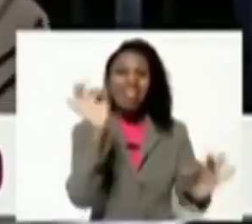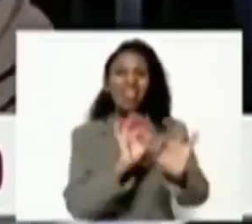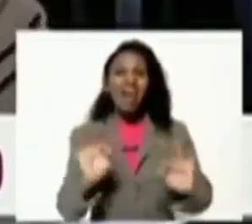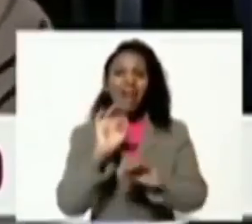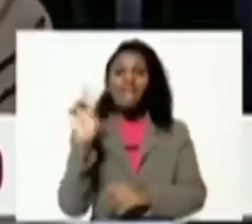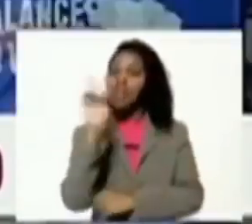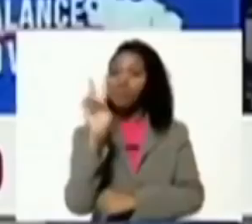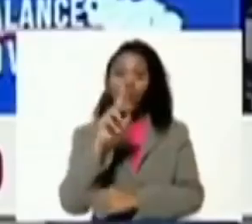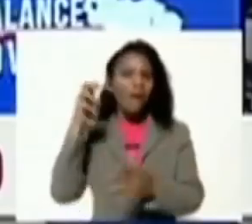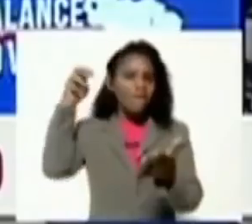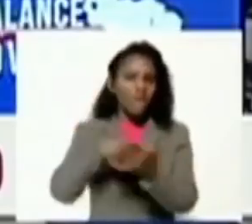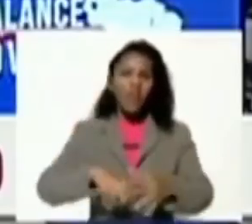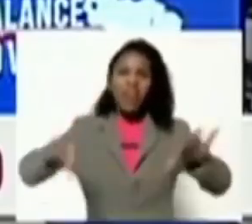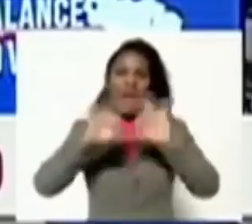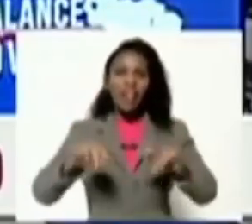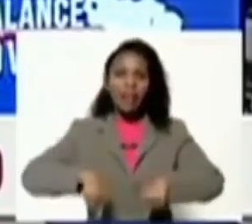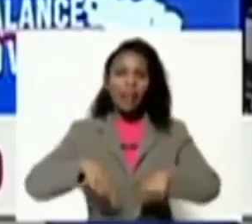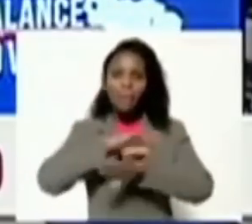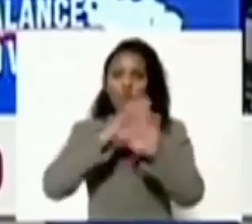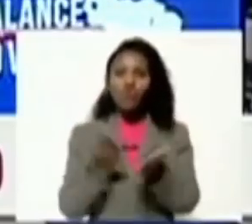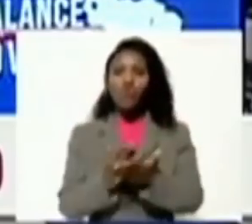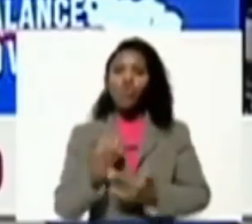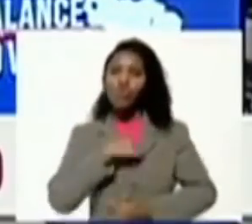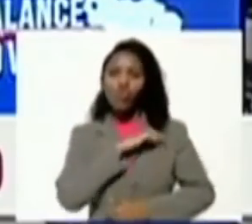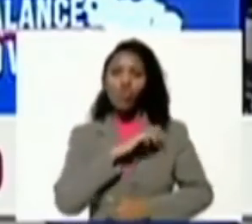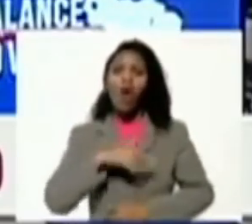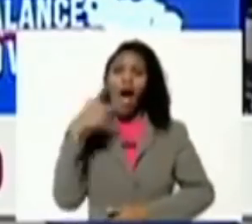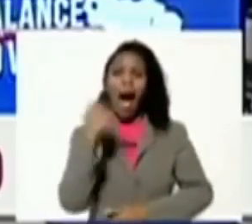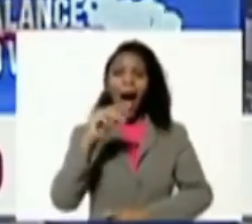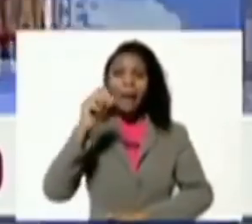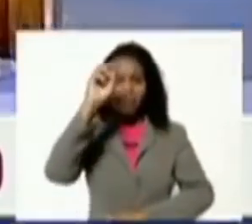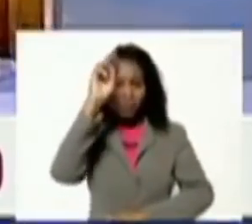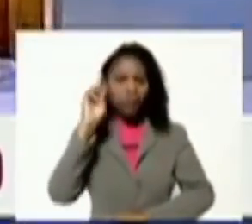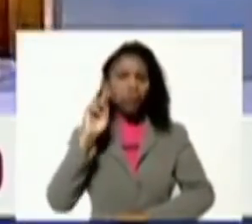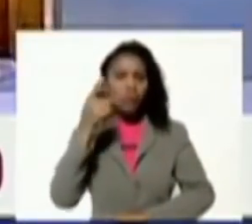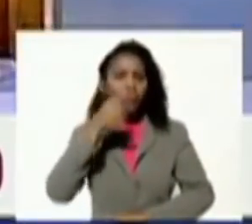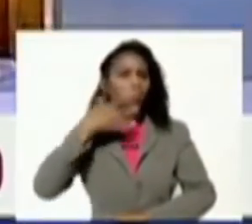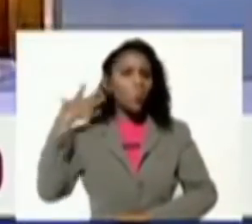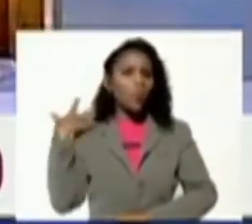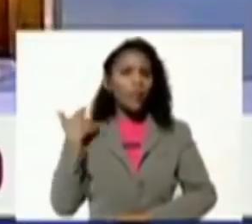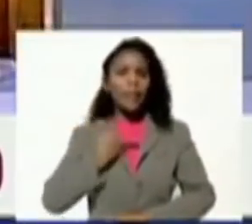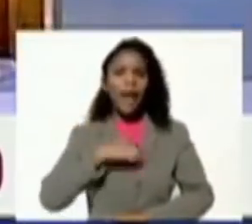Venezuela no se le arrodilla a nadie en este mundo. Tenemos dignidad. Y tenemos recursos.